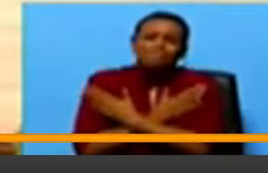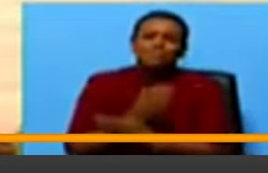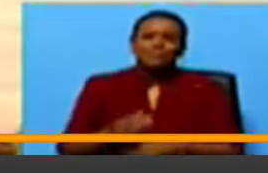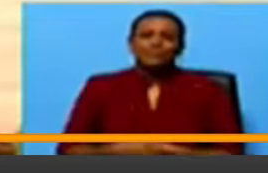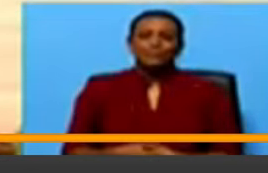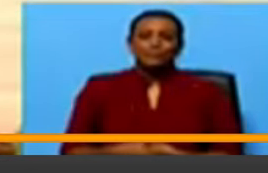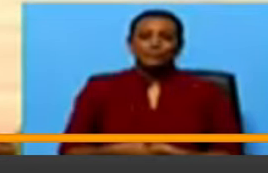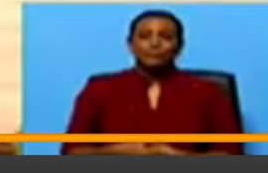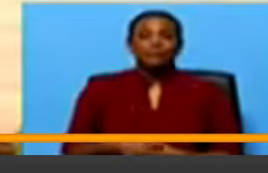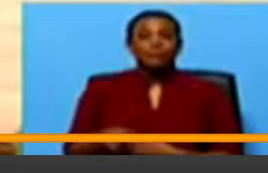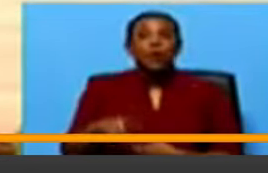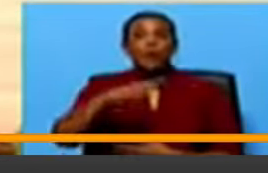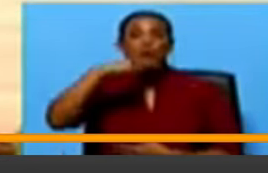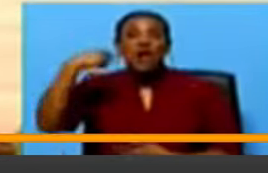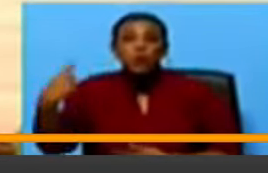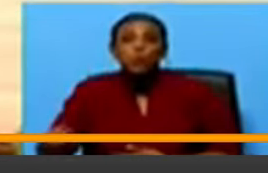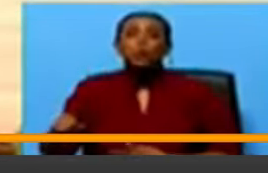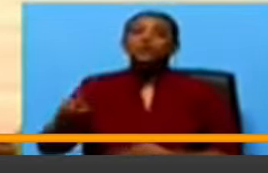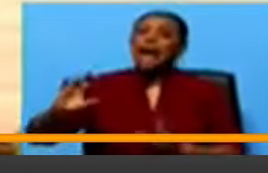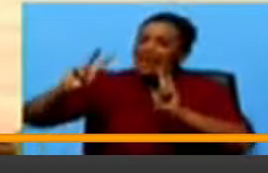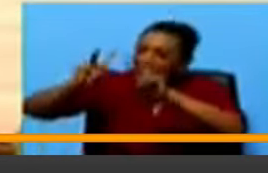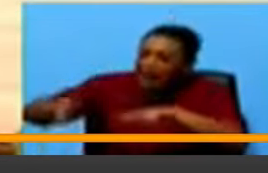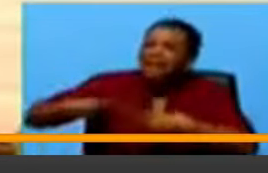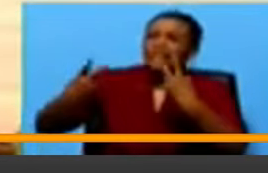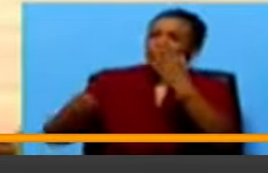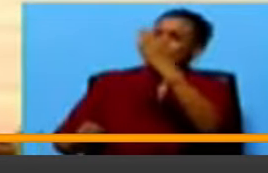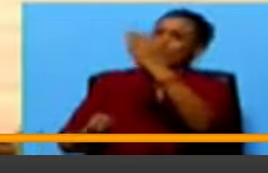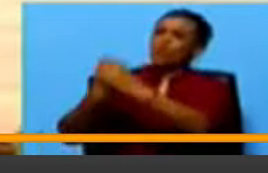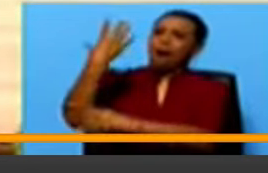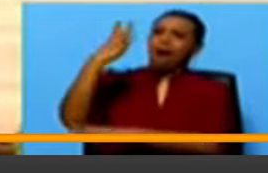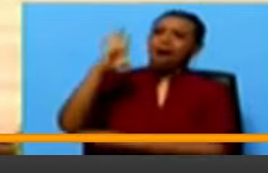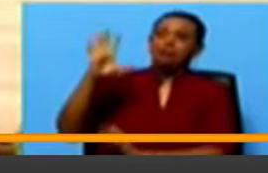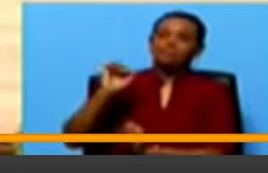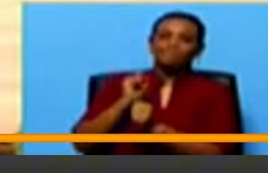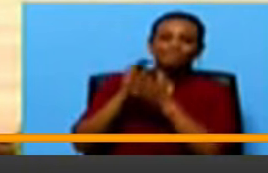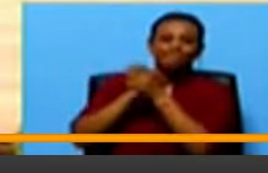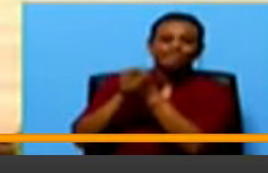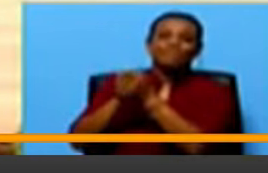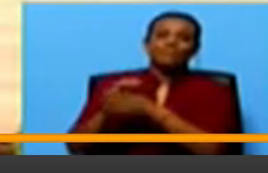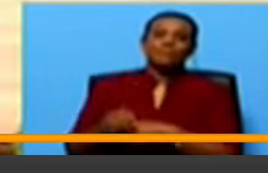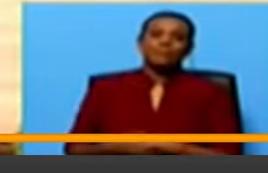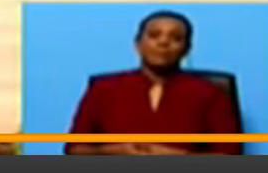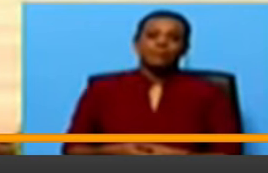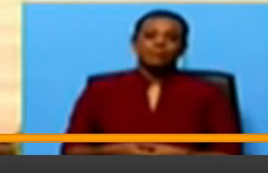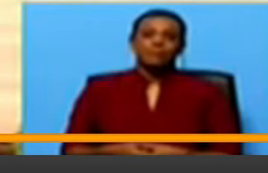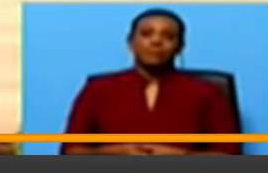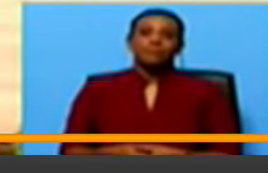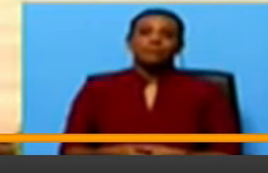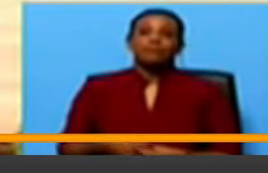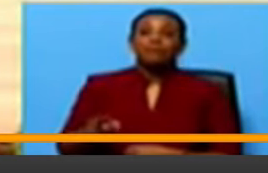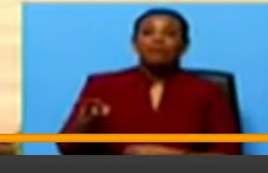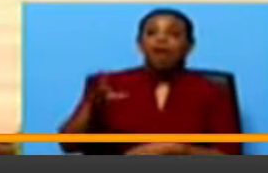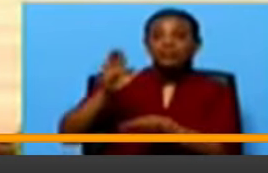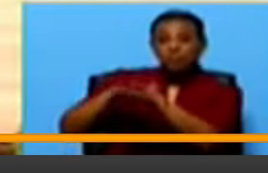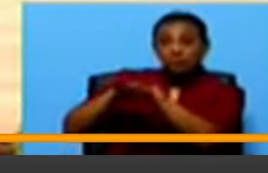con la Rusia que ha renacido. Dimitri,